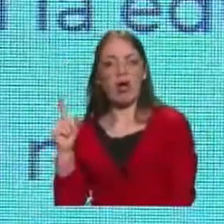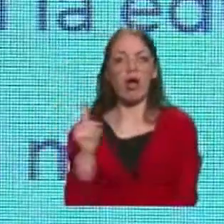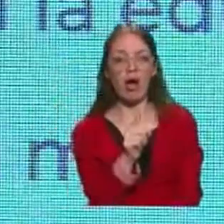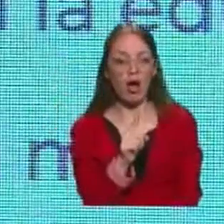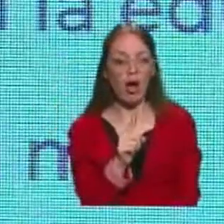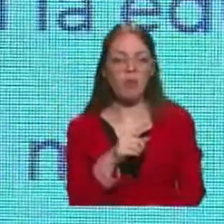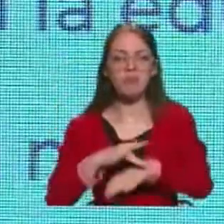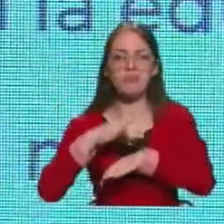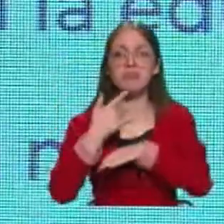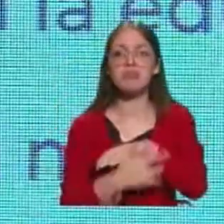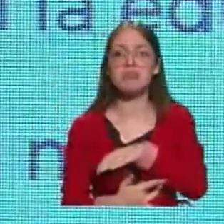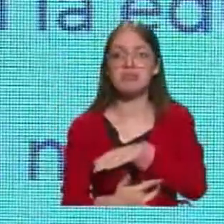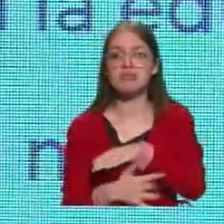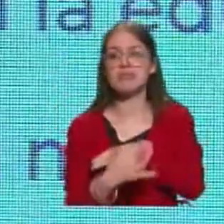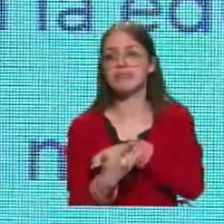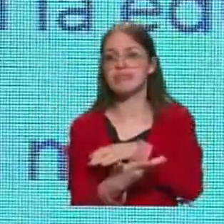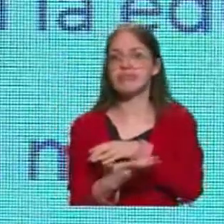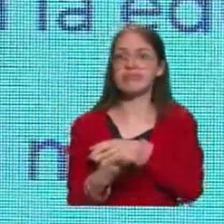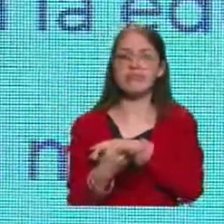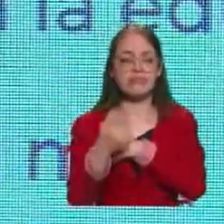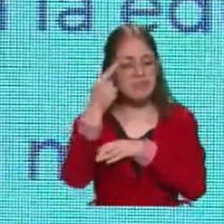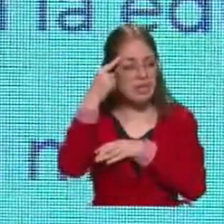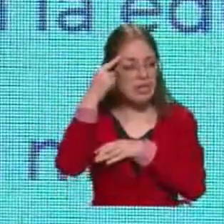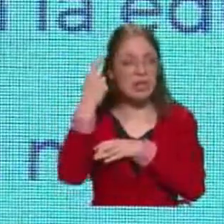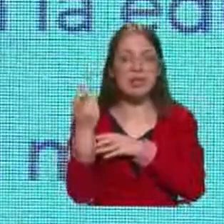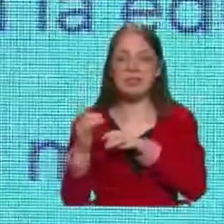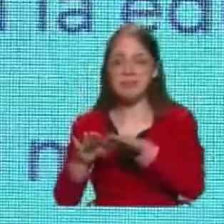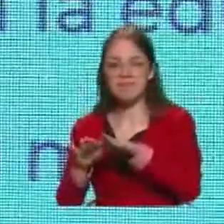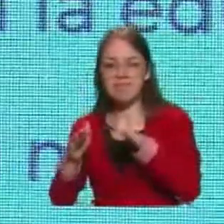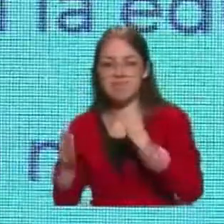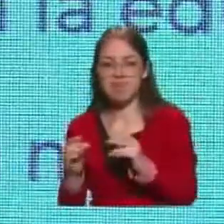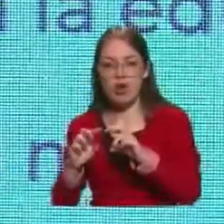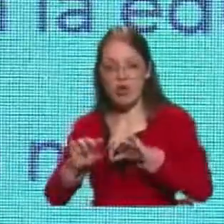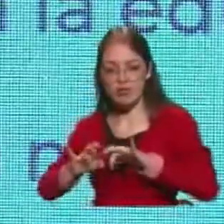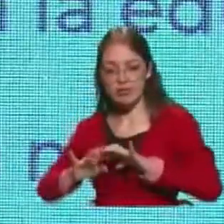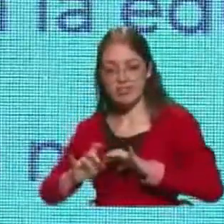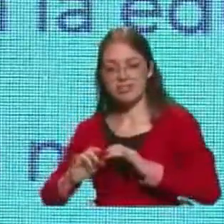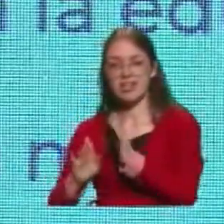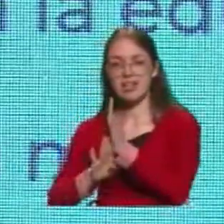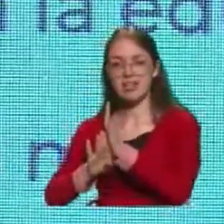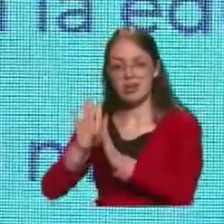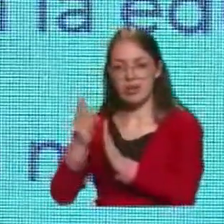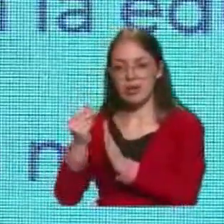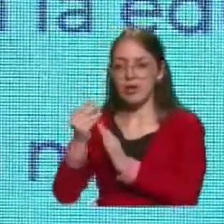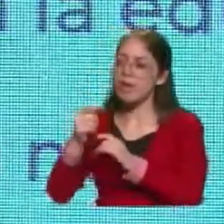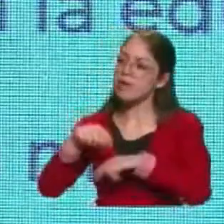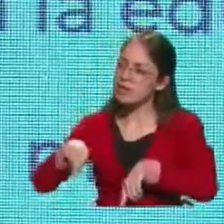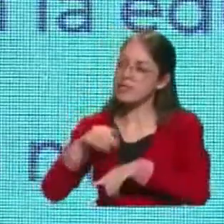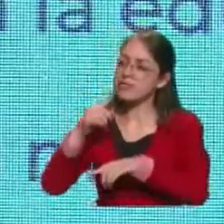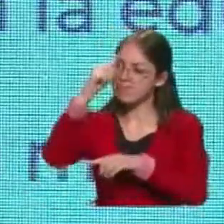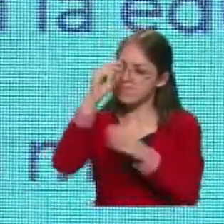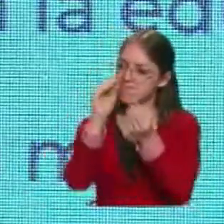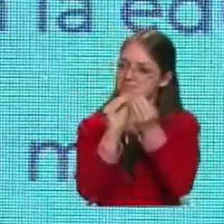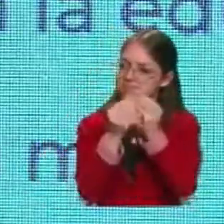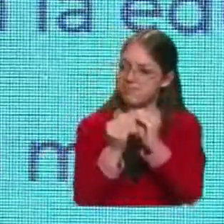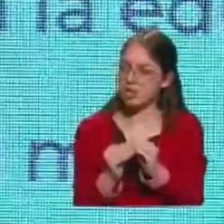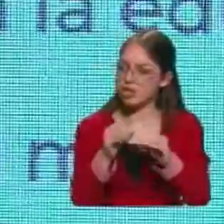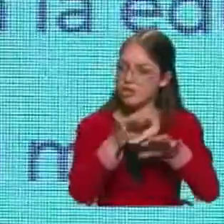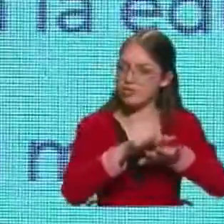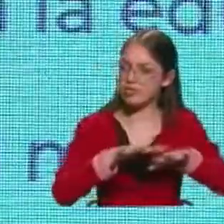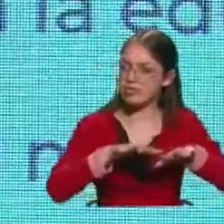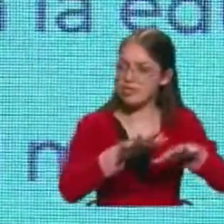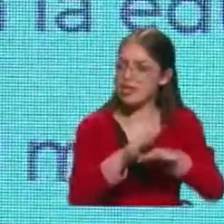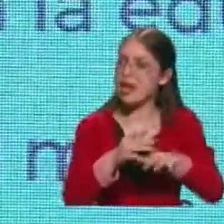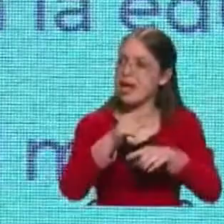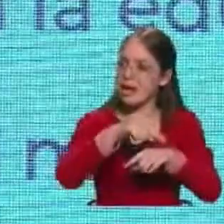consejos municipales de las oficinas de desarrollo económico a decir vamos a crear un área distrito naranja cuando ya está creada por el esfuerzo